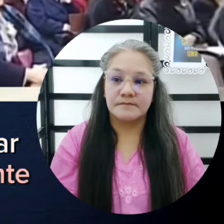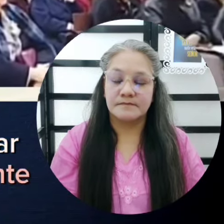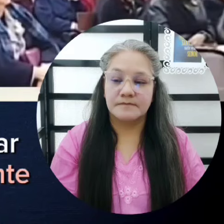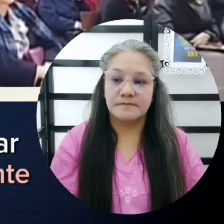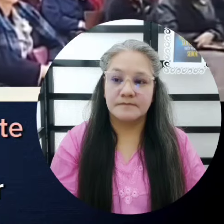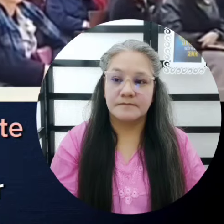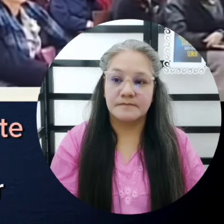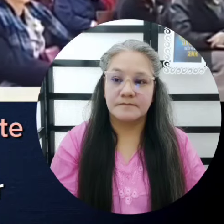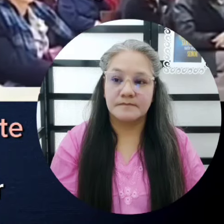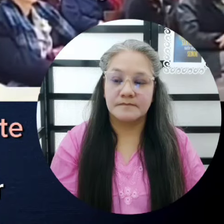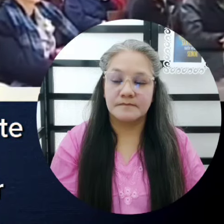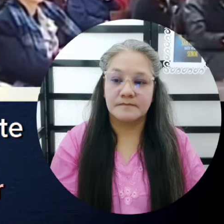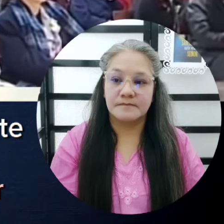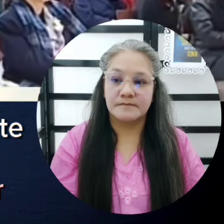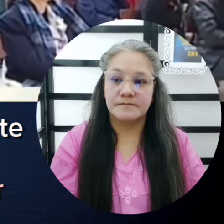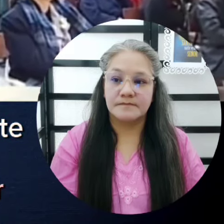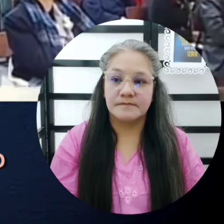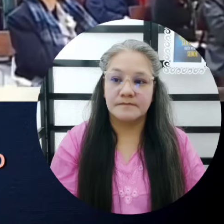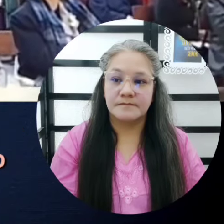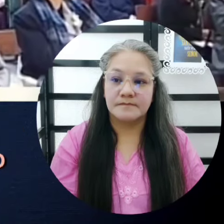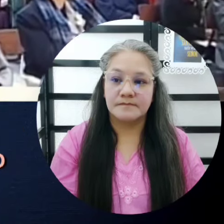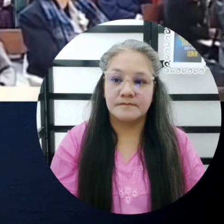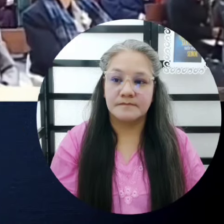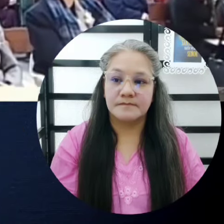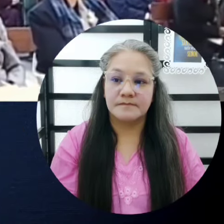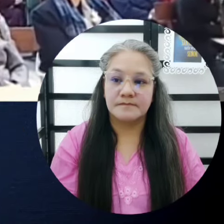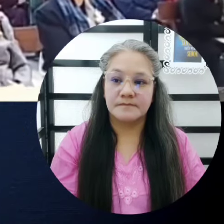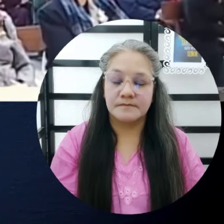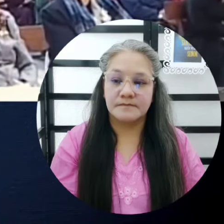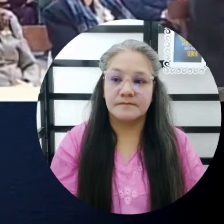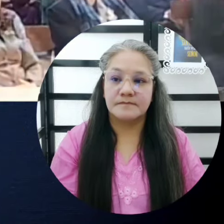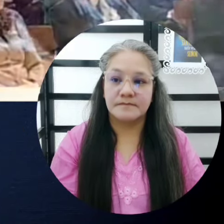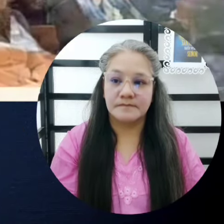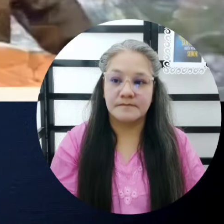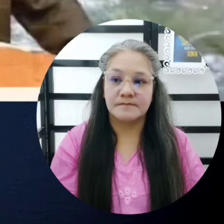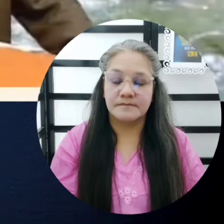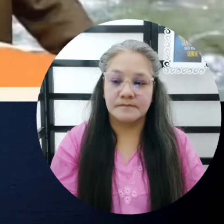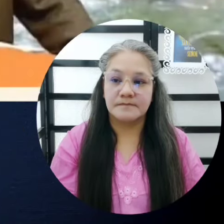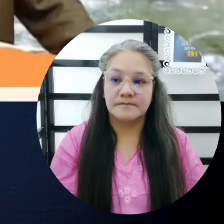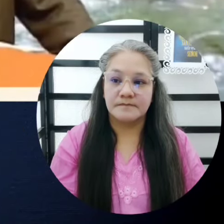usar sexualmente, porque tú te vas a defender con todo.